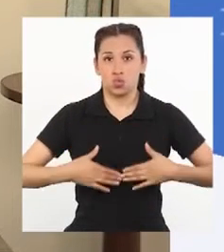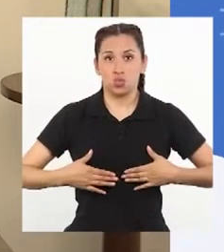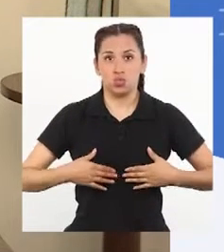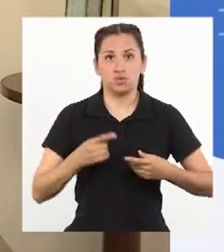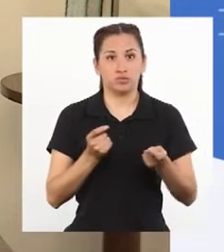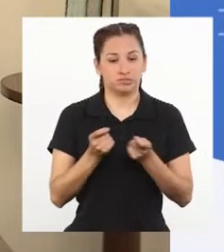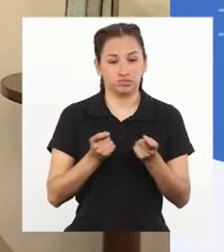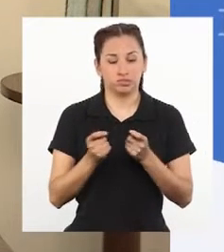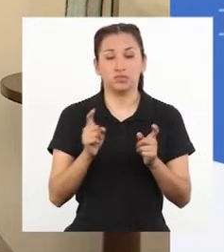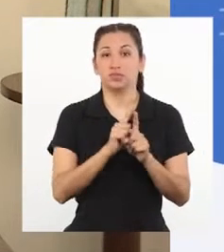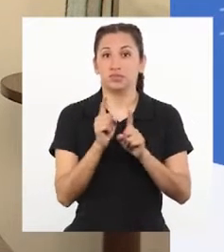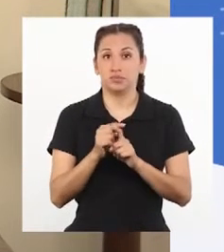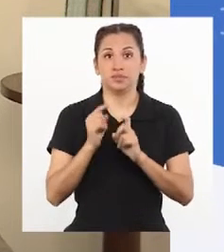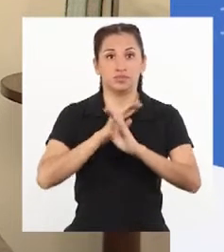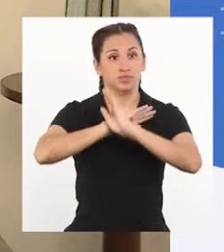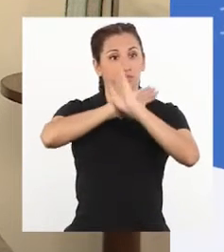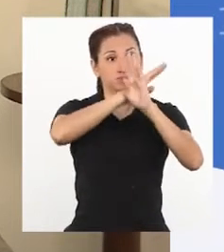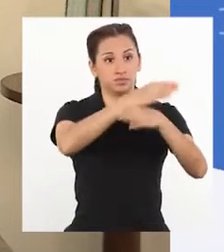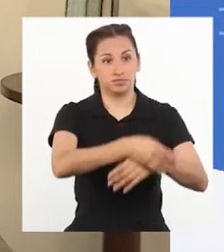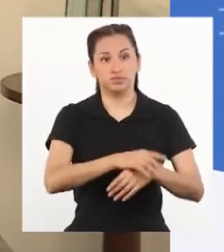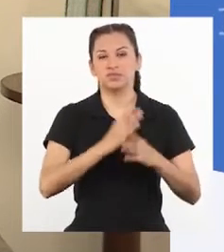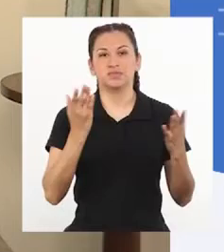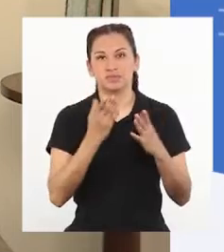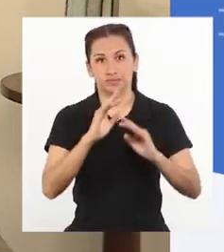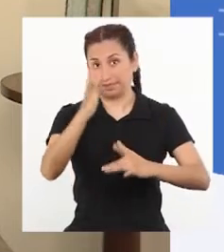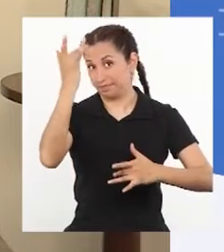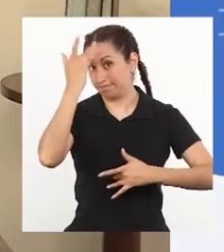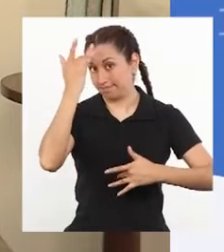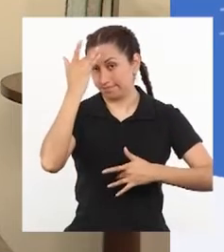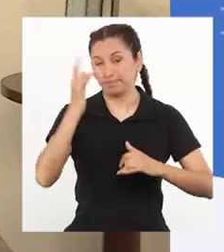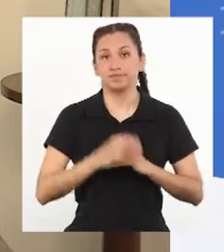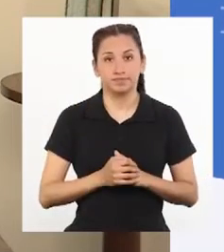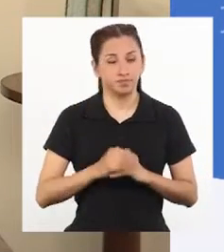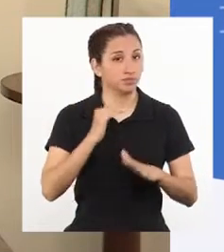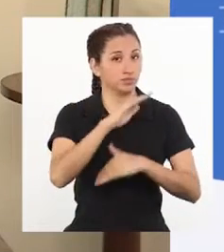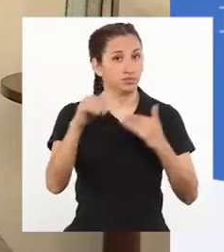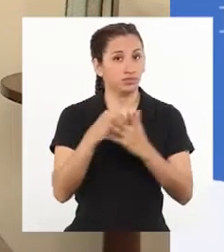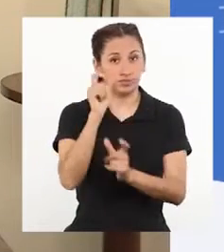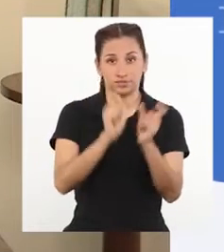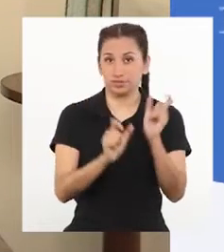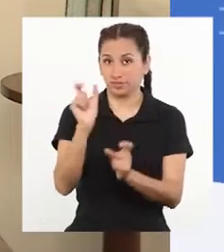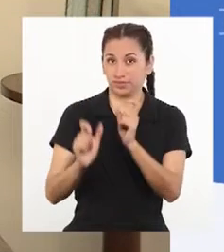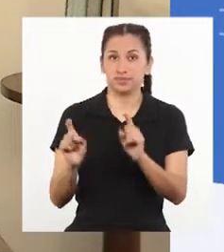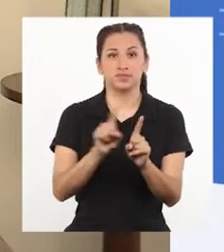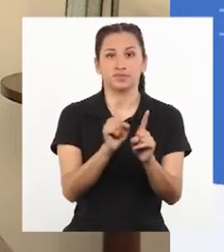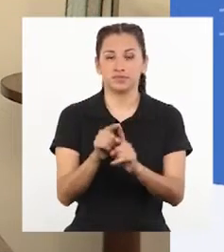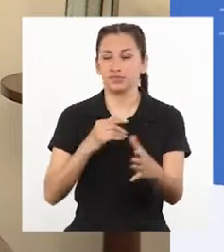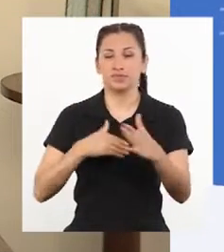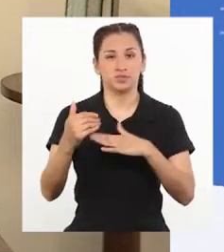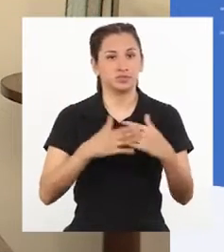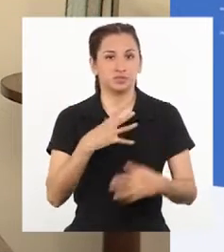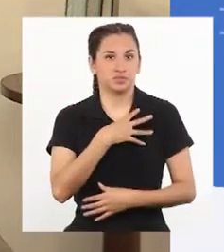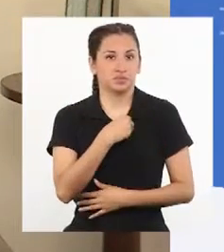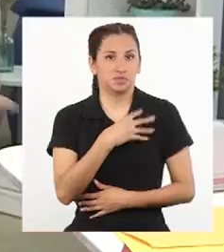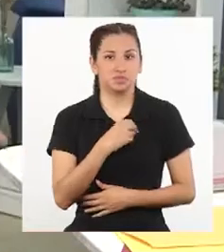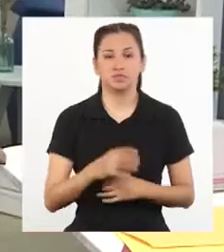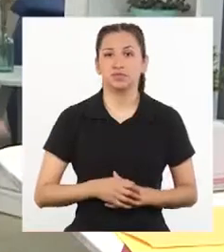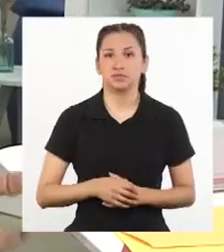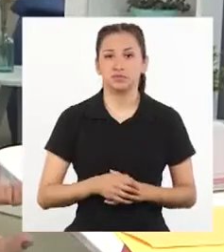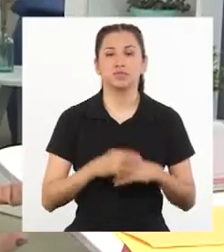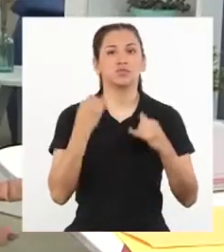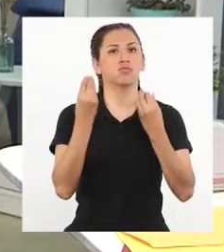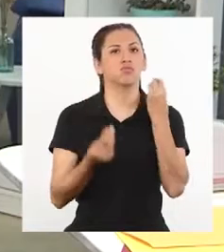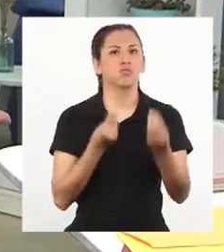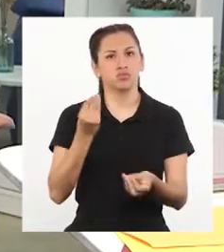esencial para el mantenimiento y la prevención de las enfermedades para todas las personas y a cualquier edad. ¿Y